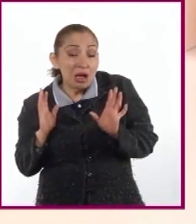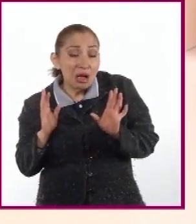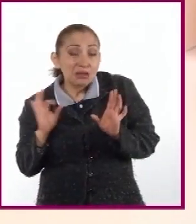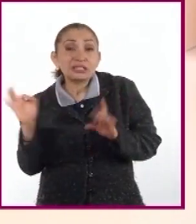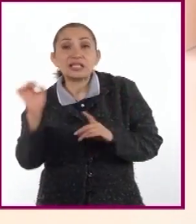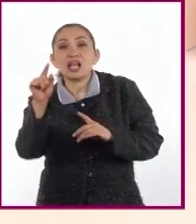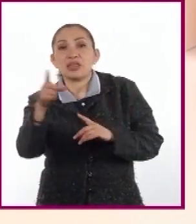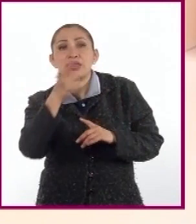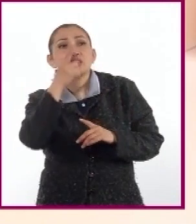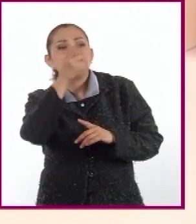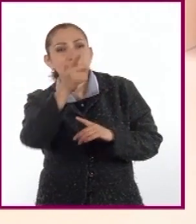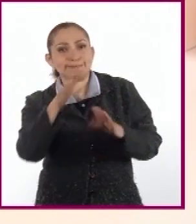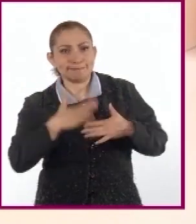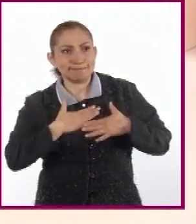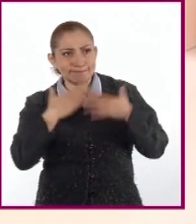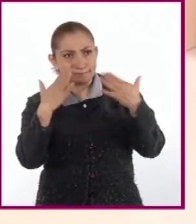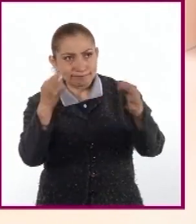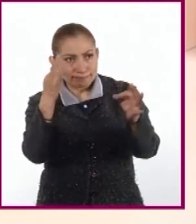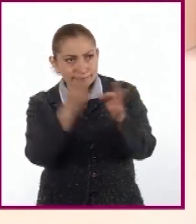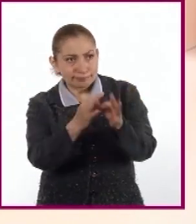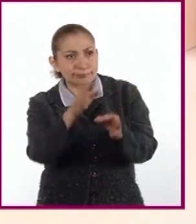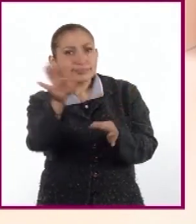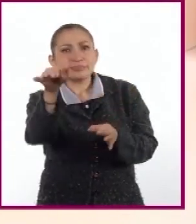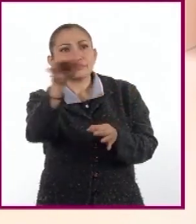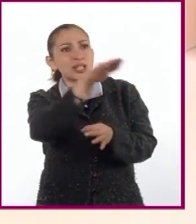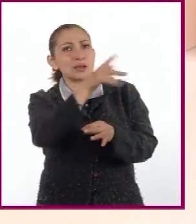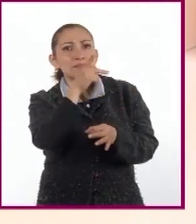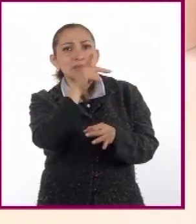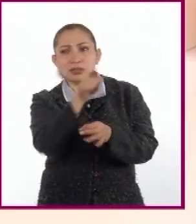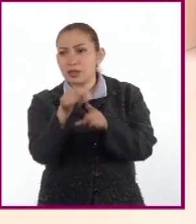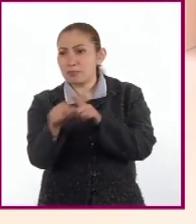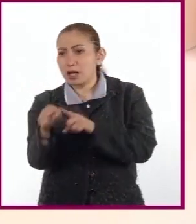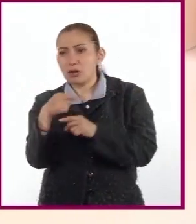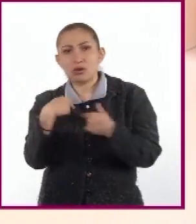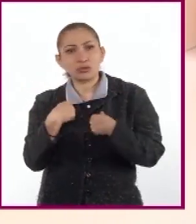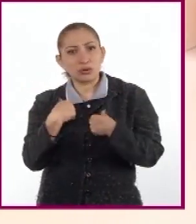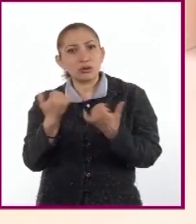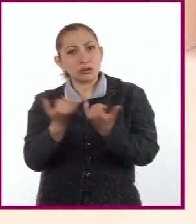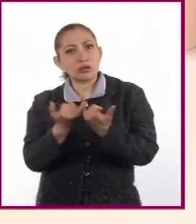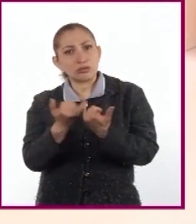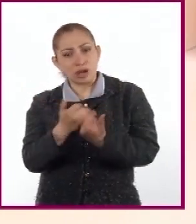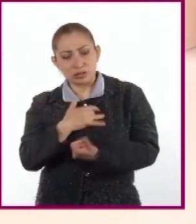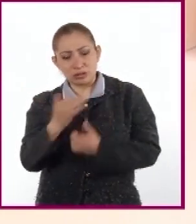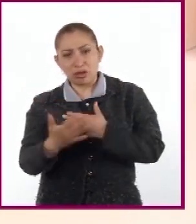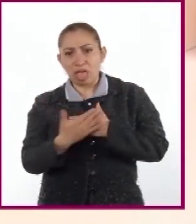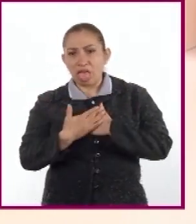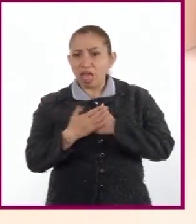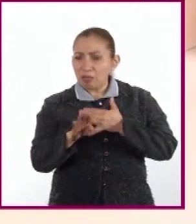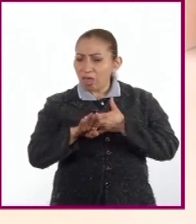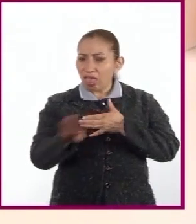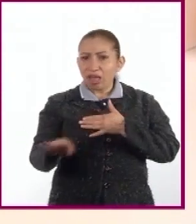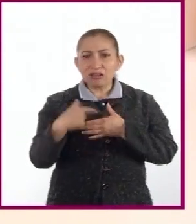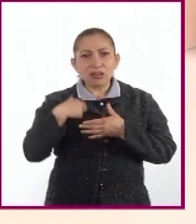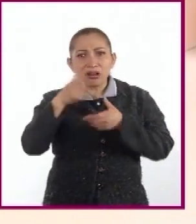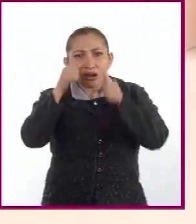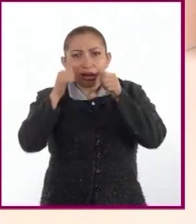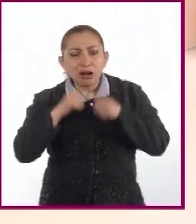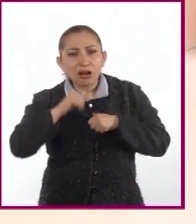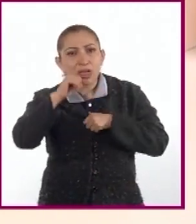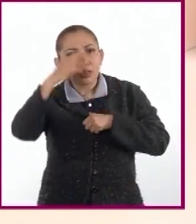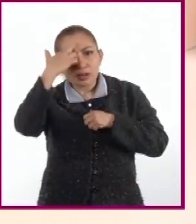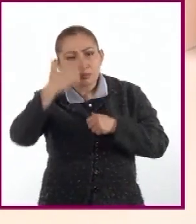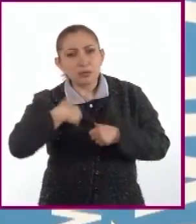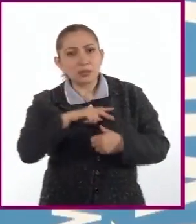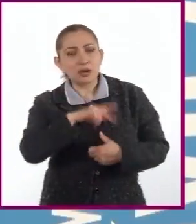sería expresar de manera asertiva a sus papás y a su hermano que se siente excluida por no ser escuchada y respetada